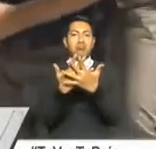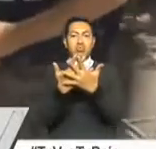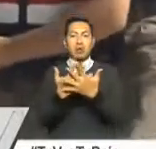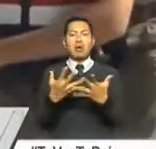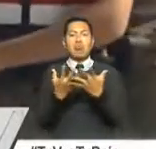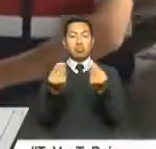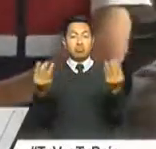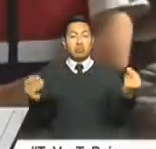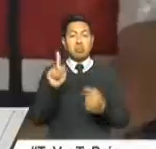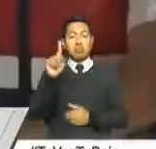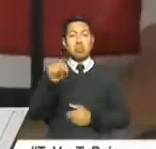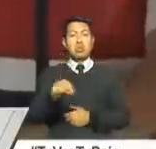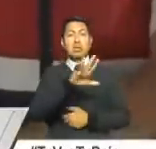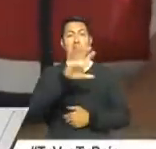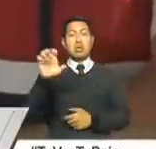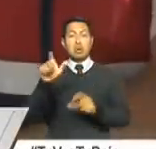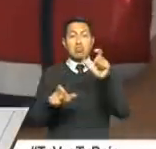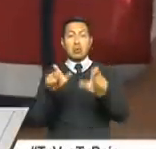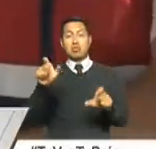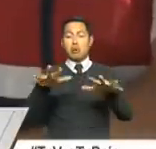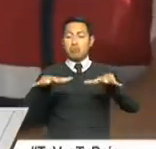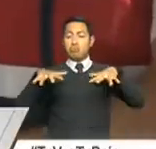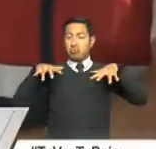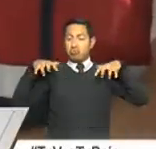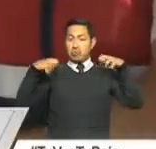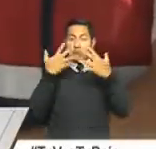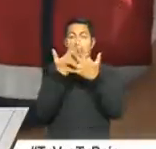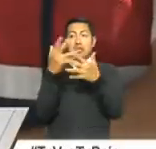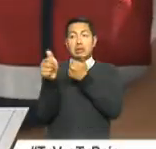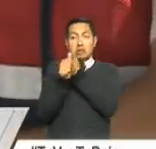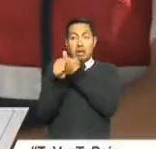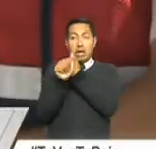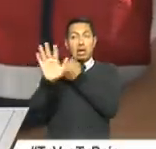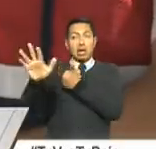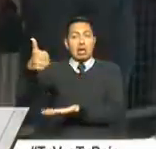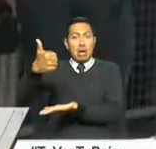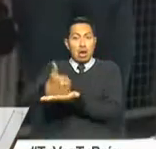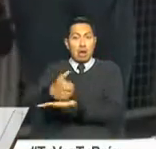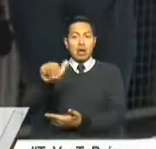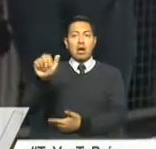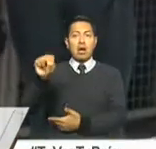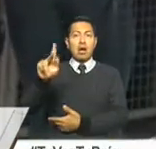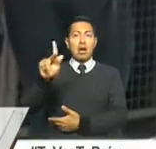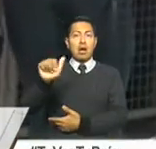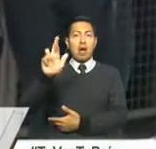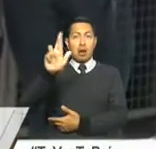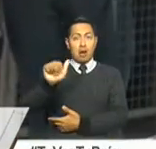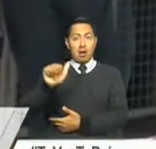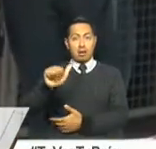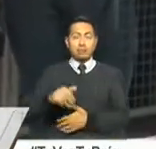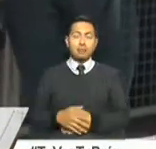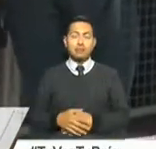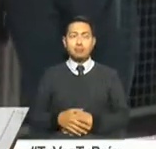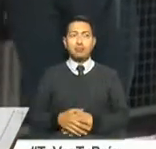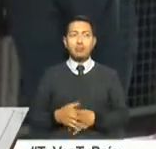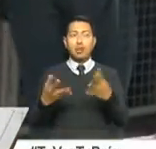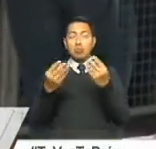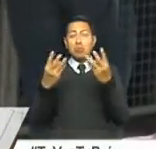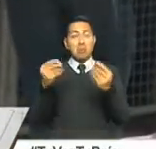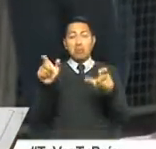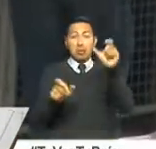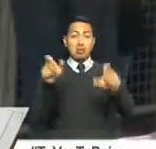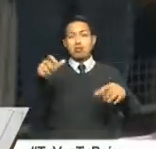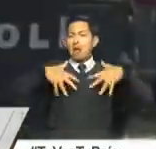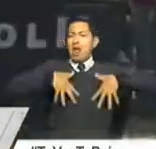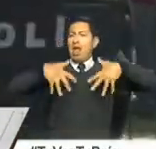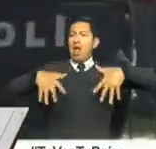para 1.500 personas, en una cárcel cercana a la capital Ankara. Varias decenas de manifestantes se concentraron